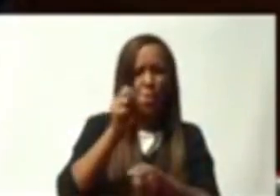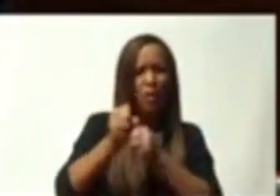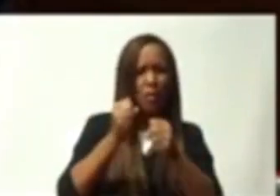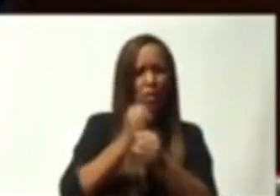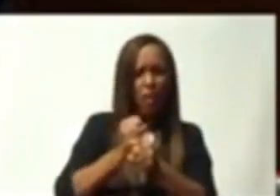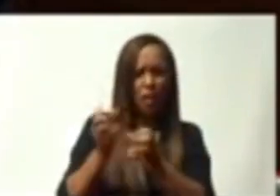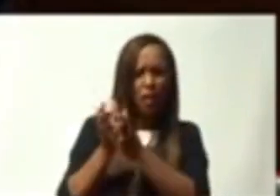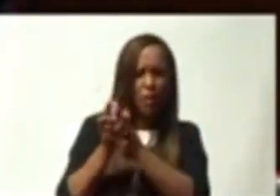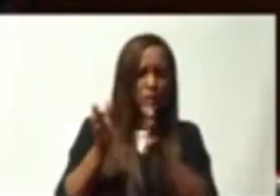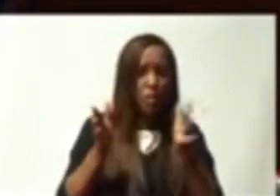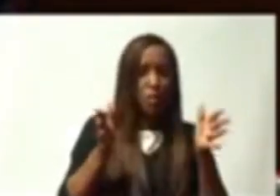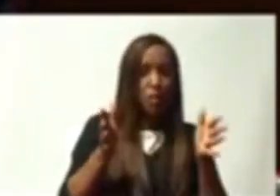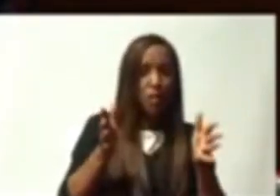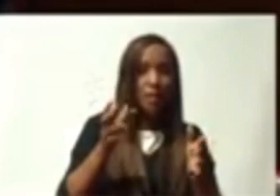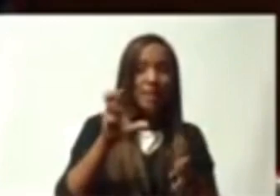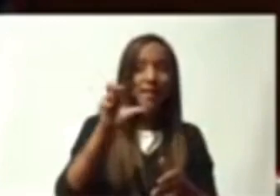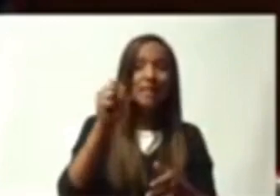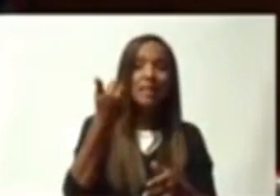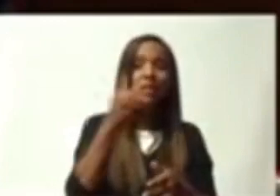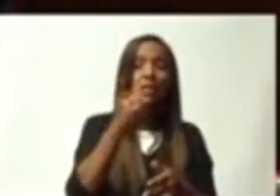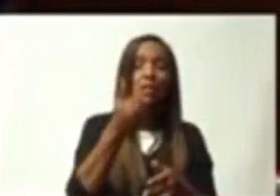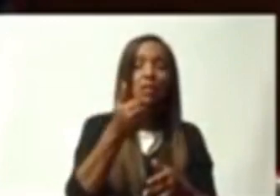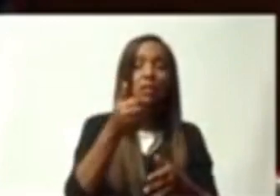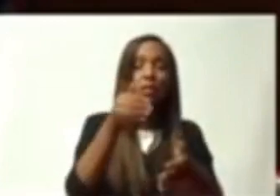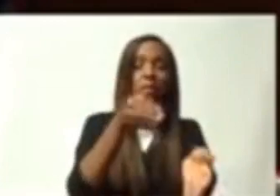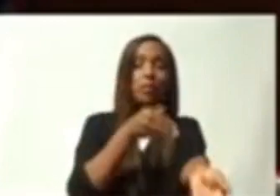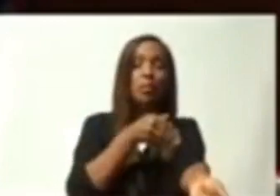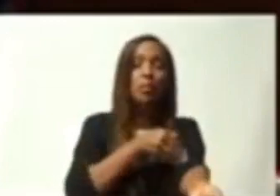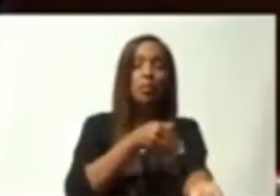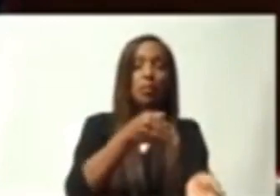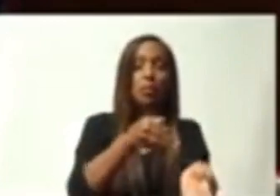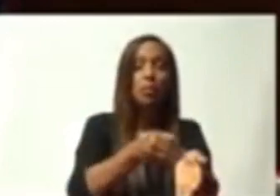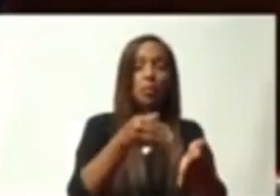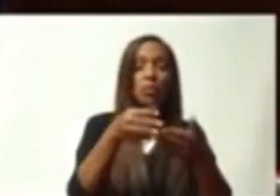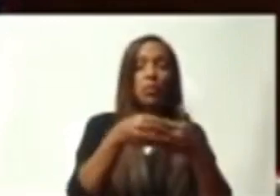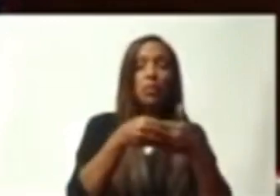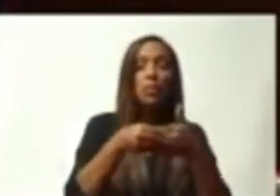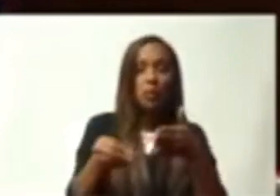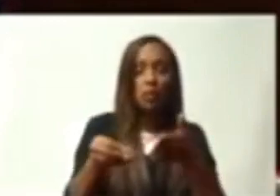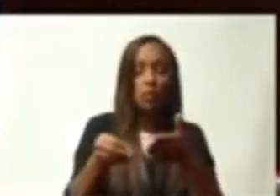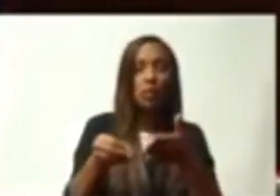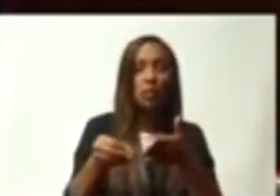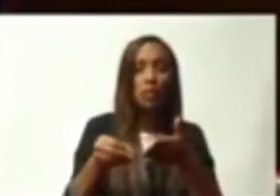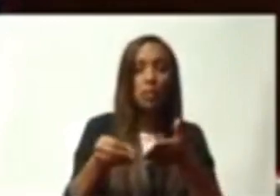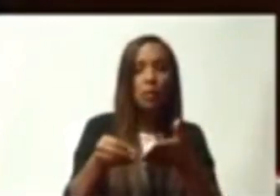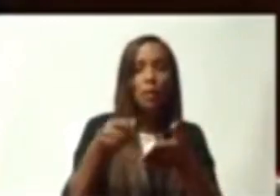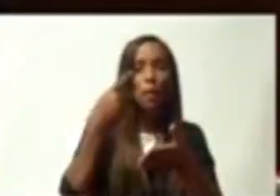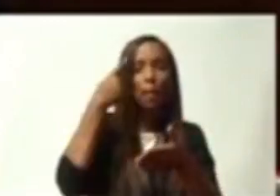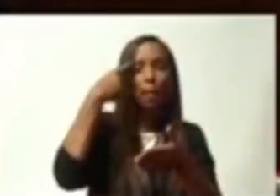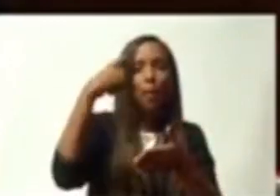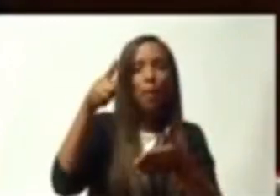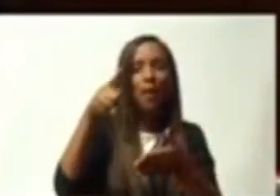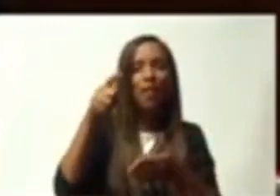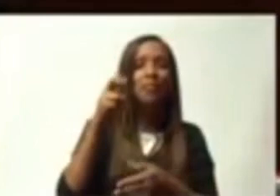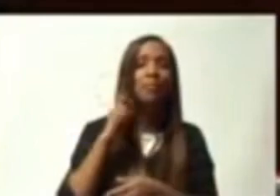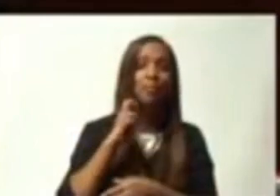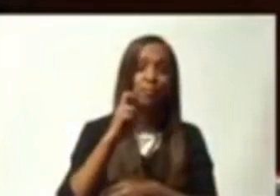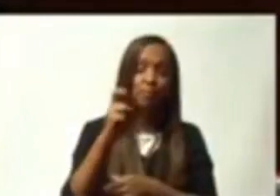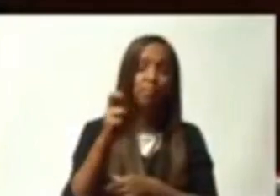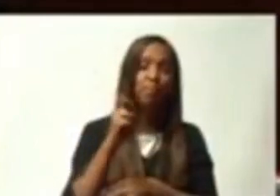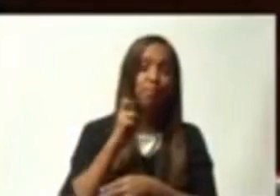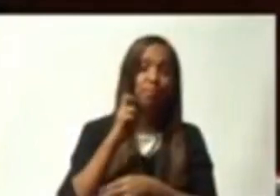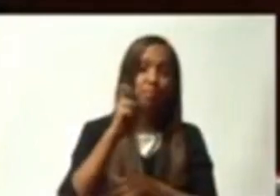el sector transporte, que es un sector transporte financiado como toda la parte del mundo. Porque